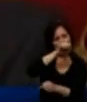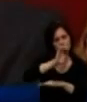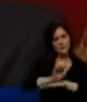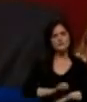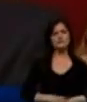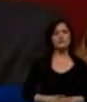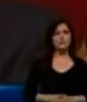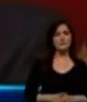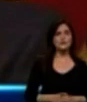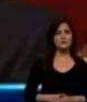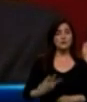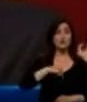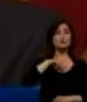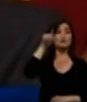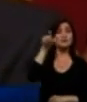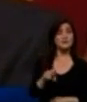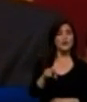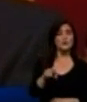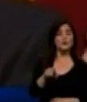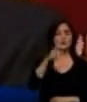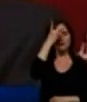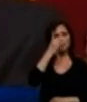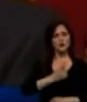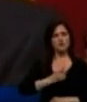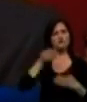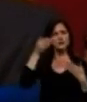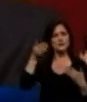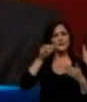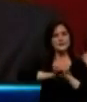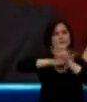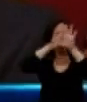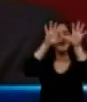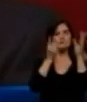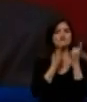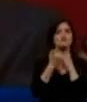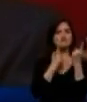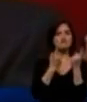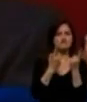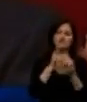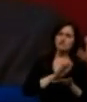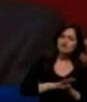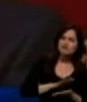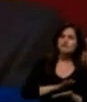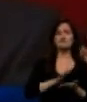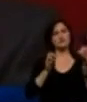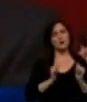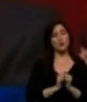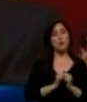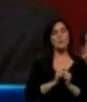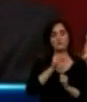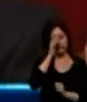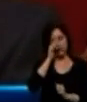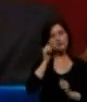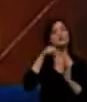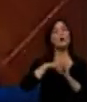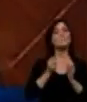nuestra. Queremos y necesitamos una oposición política lúcida, dialogante, prudente, de altura y de profundo